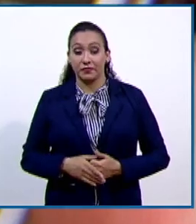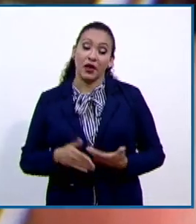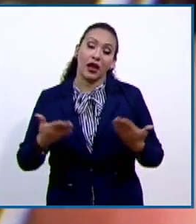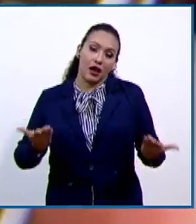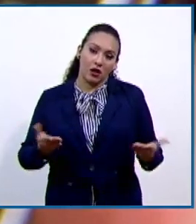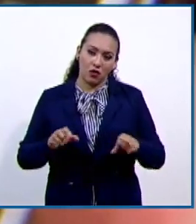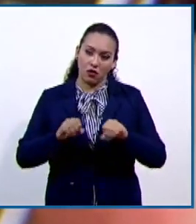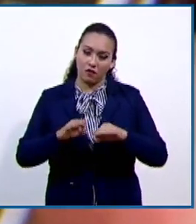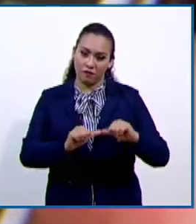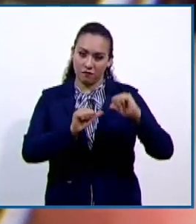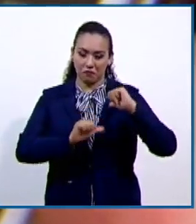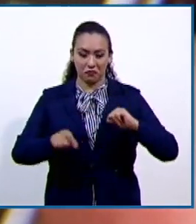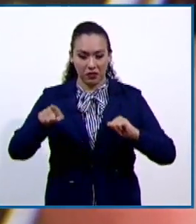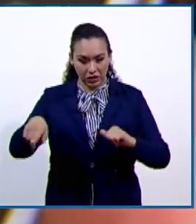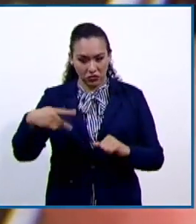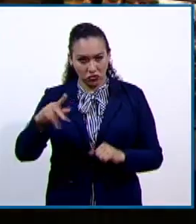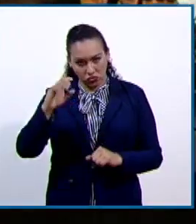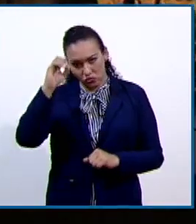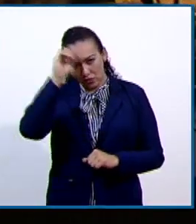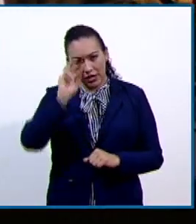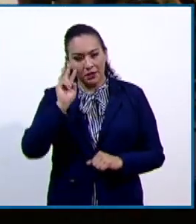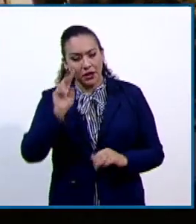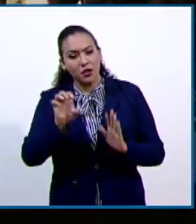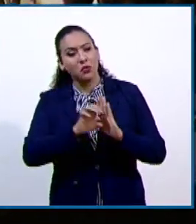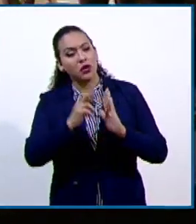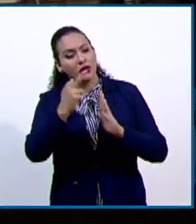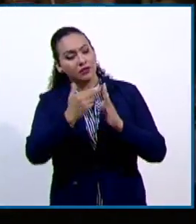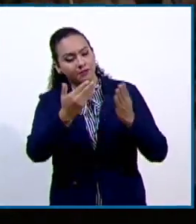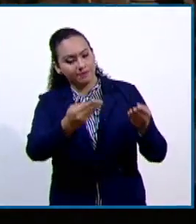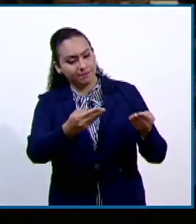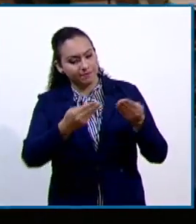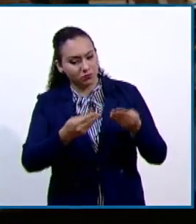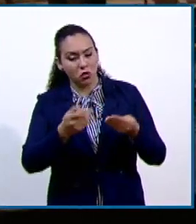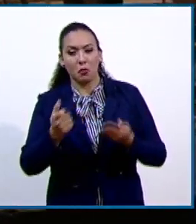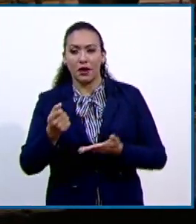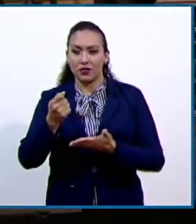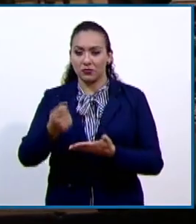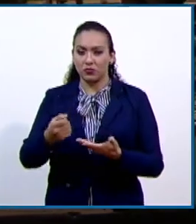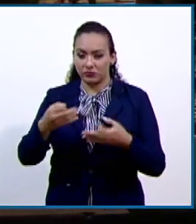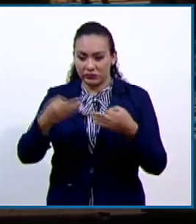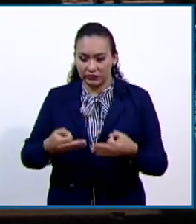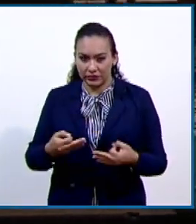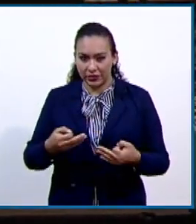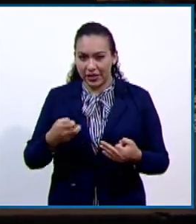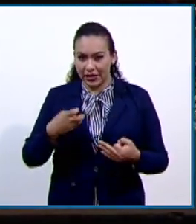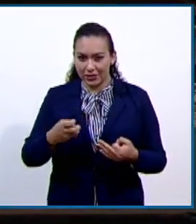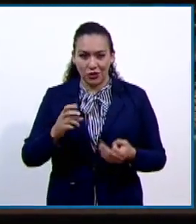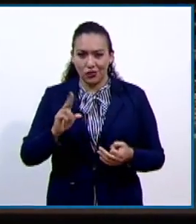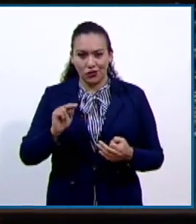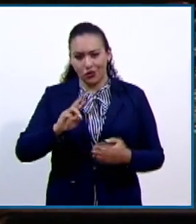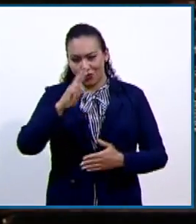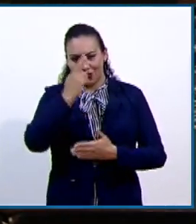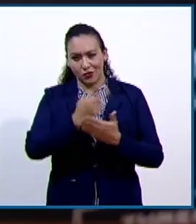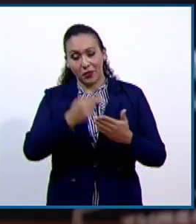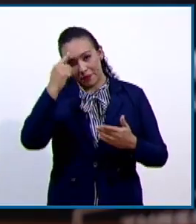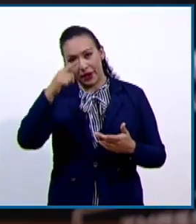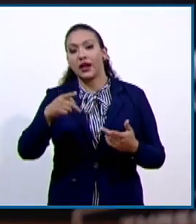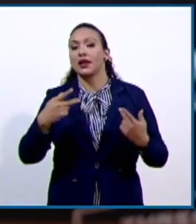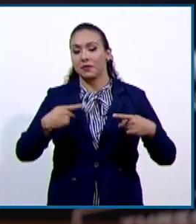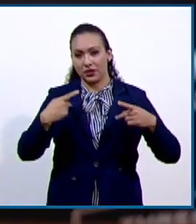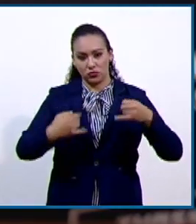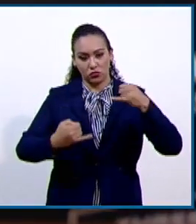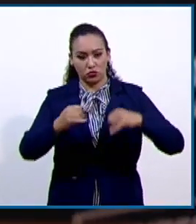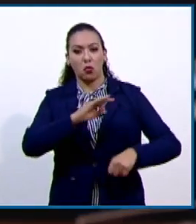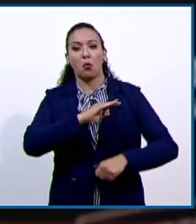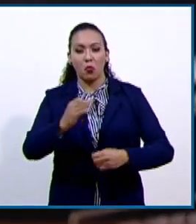tribunal que el establecimiento de requisitos o presupuestos formales no constituye una violación del derecho a una tutela judicial